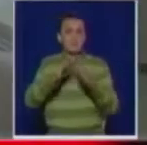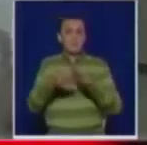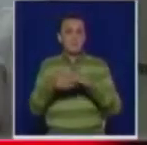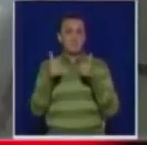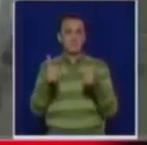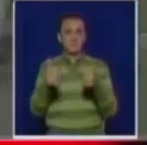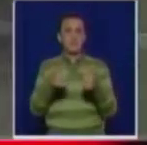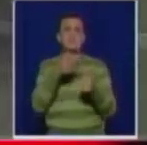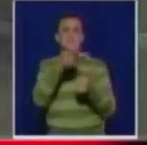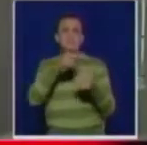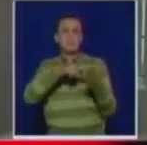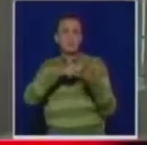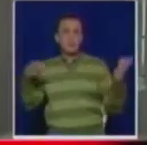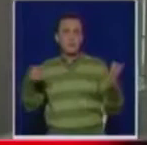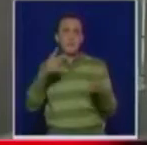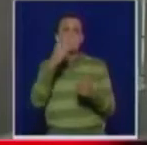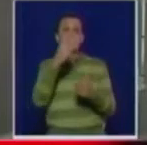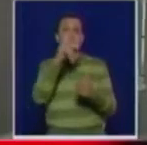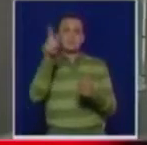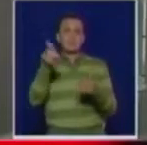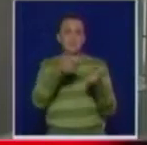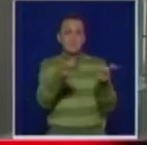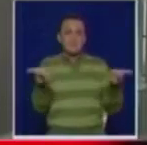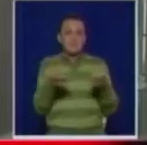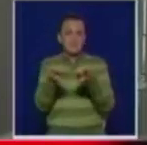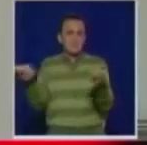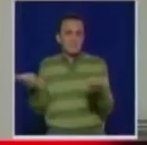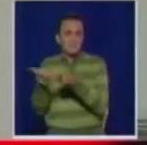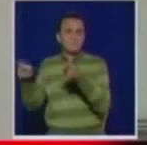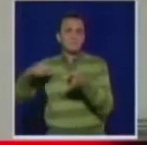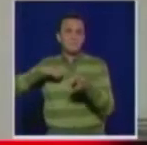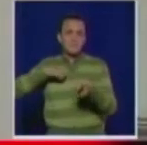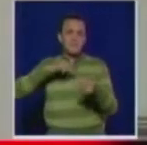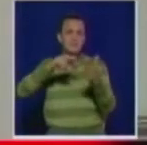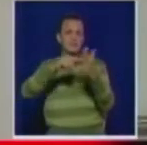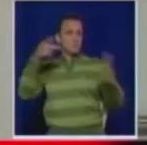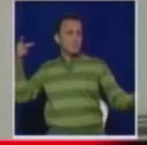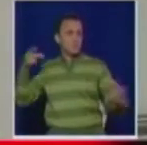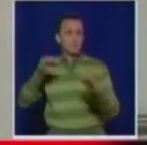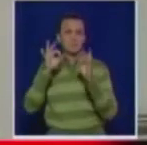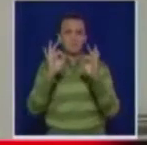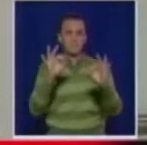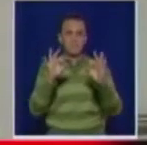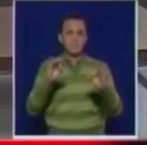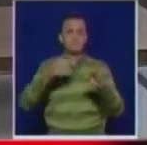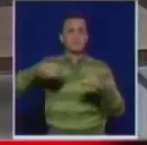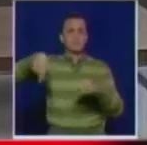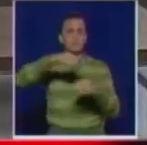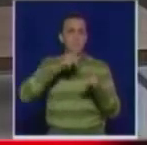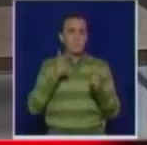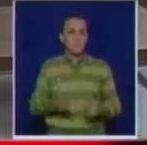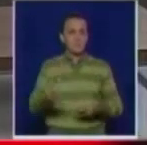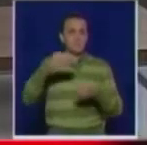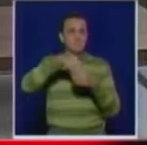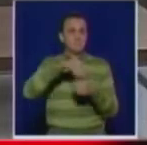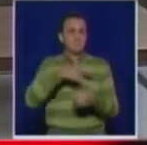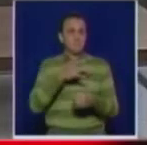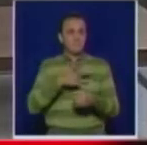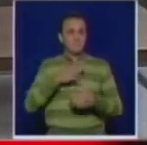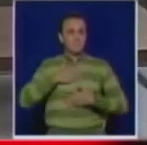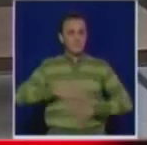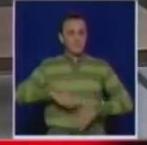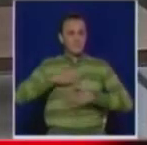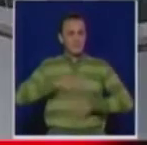al tener en sus 26 habitaciones implementos de alta gama que les brindan a los pacientes un ambiente de tranquilidad. Lo que nació gracias al pedido